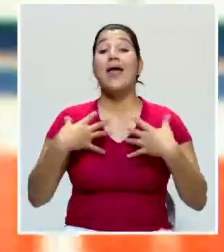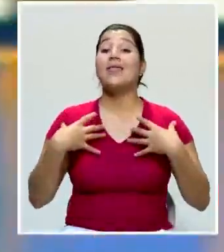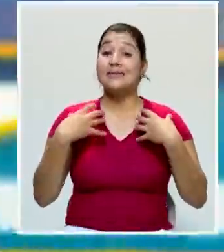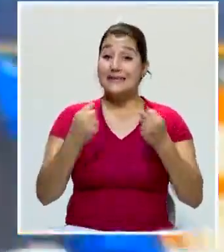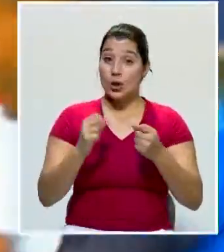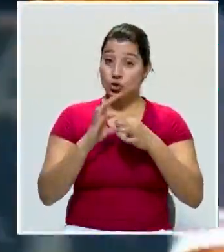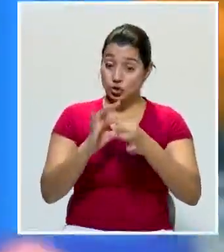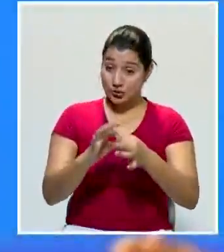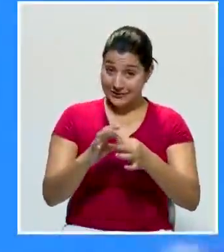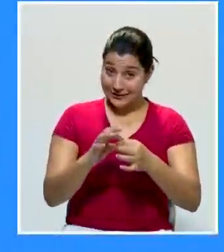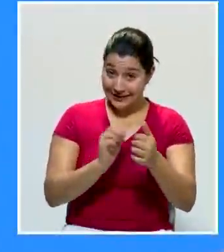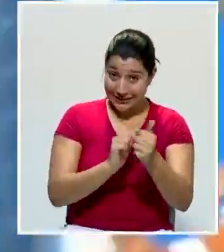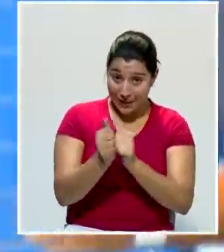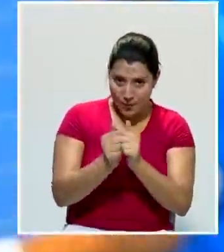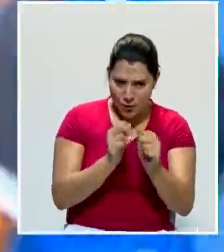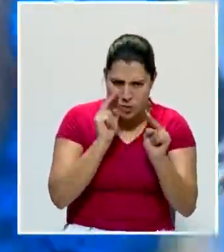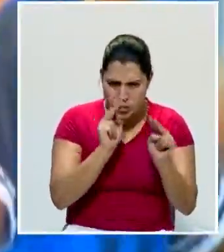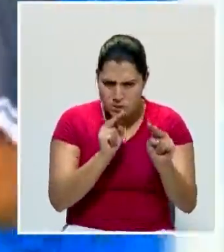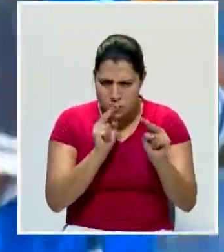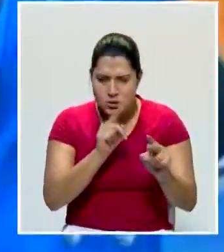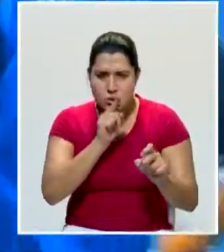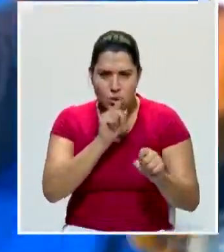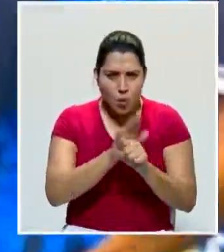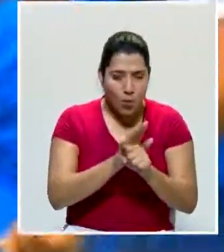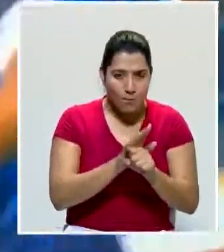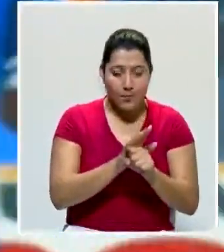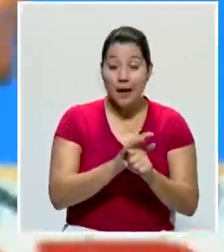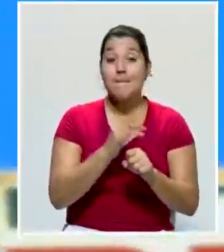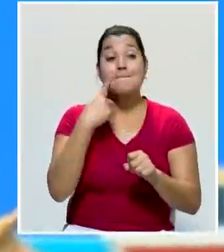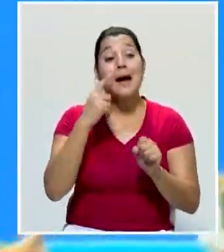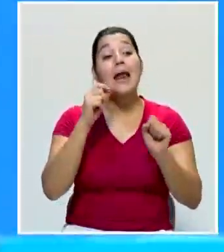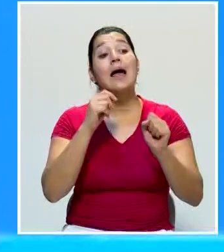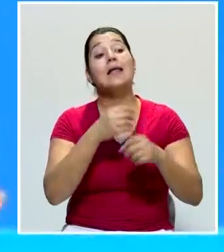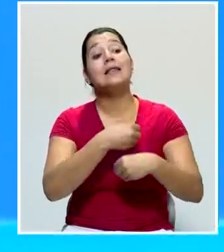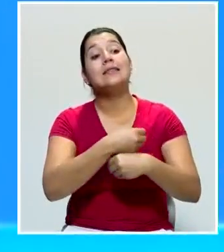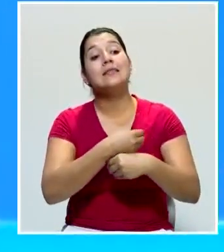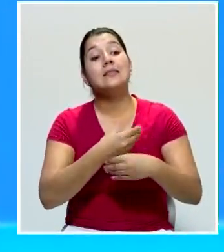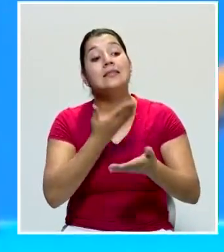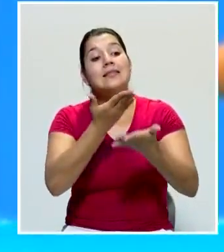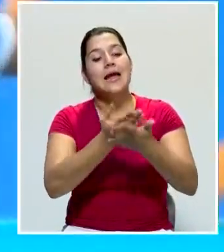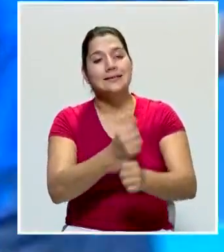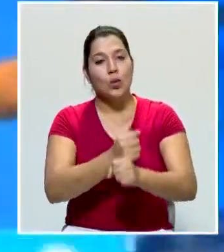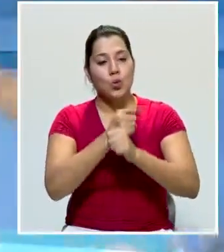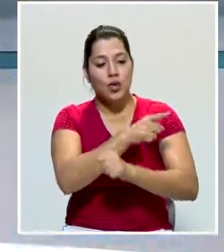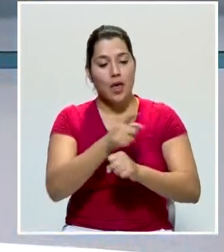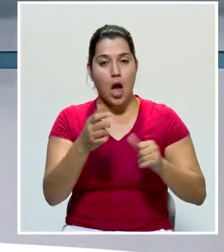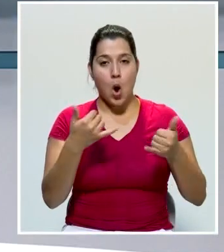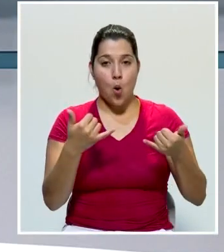velando por el cumplimiento de la norma y en garantizar la seguridad a los protagonistas del fútbol.